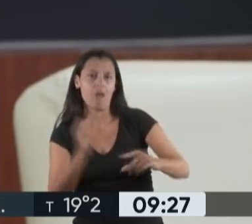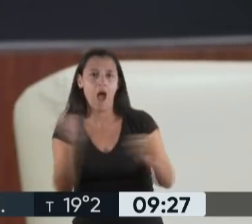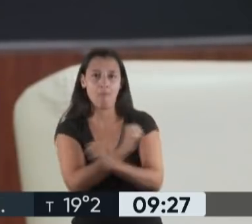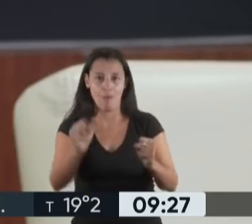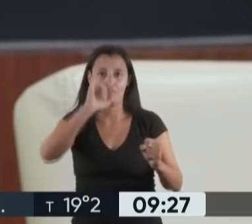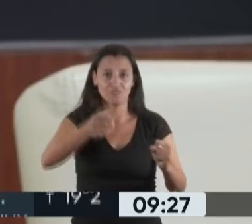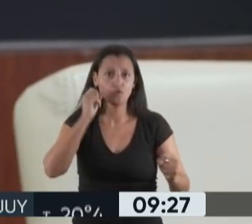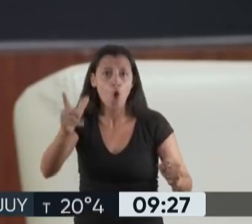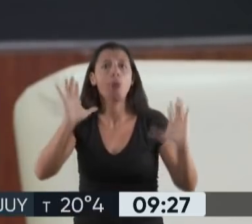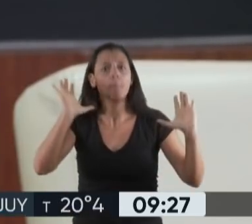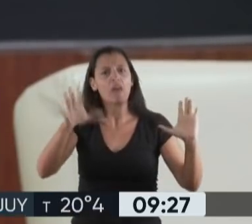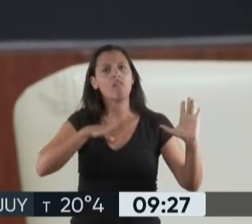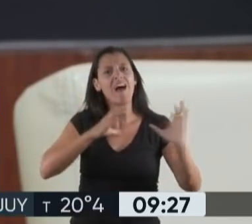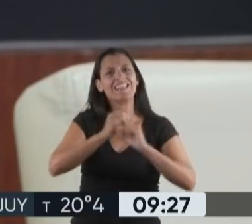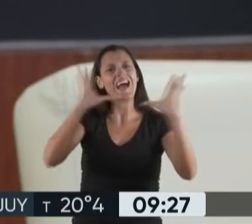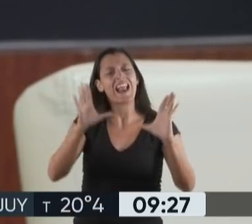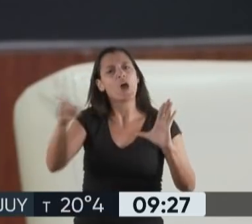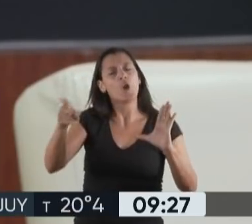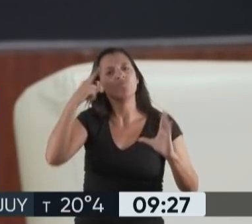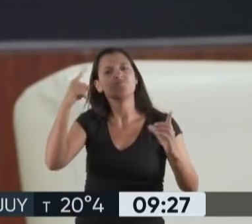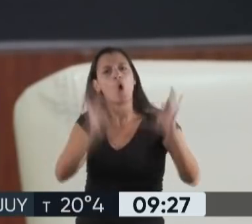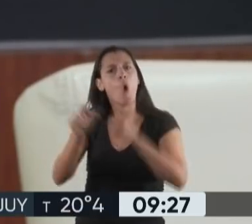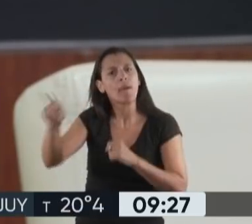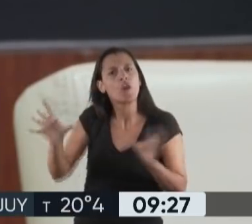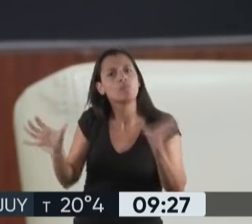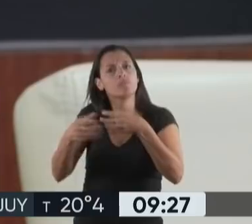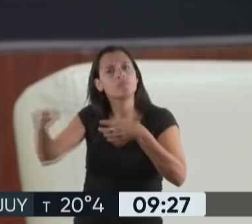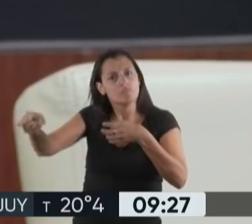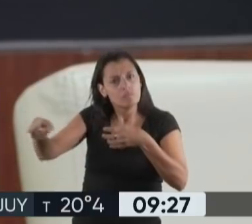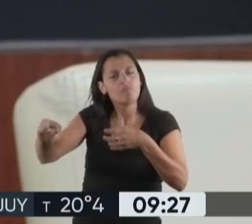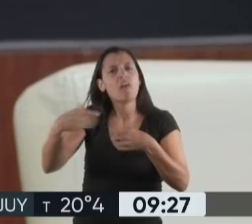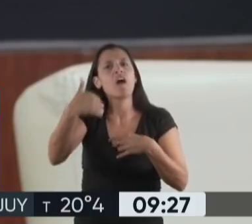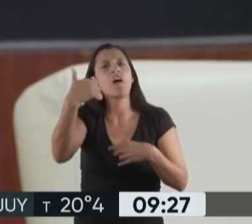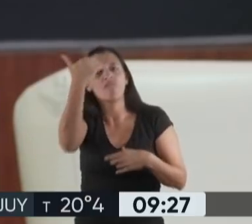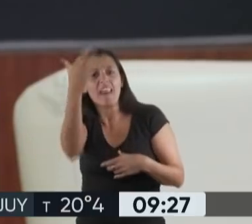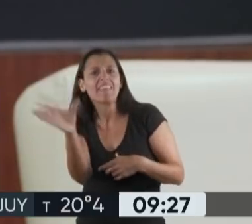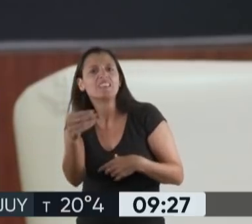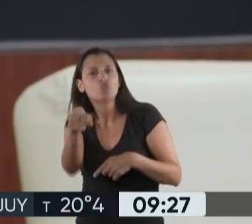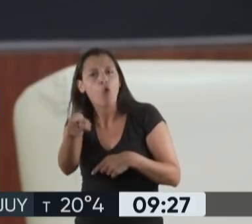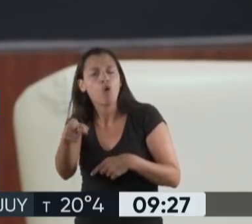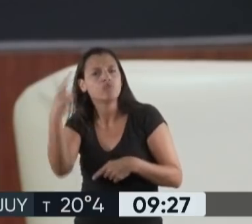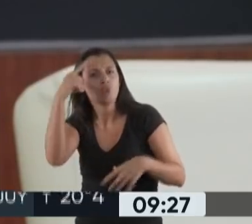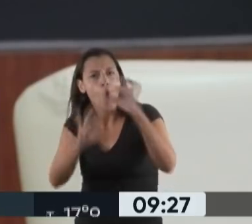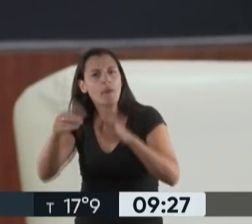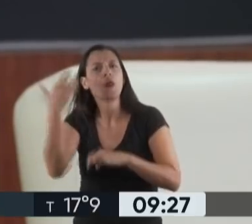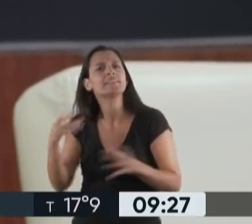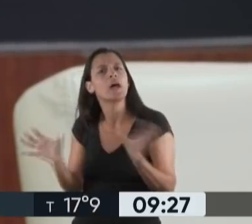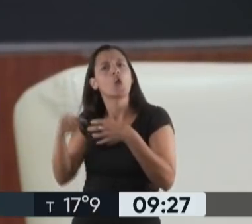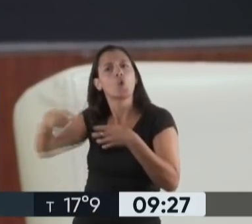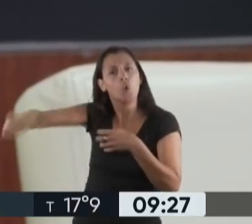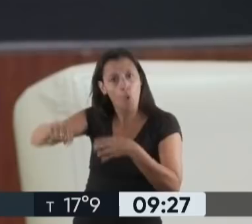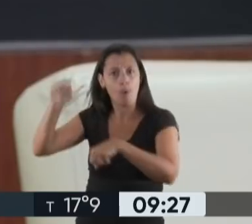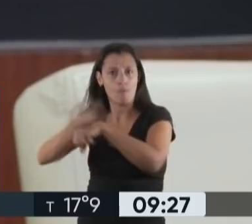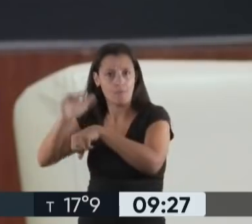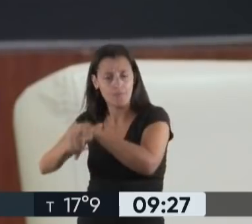Pero todavía no está clara la postura de un sector importante de la coalición del Frente de Todos. Ayer el grupo que está alineado